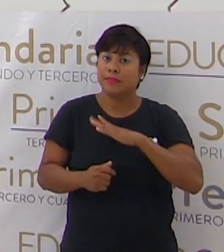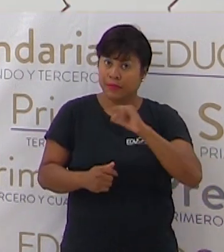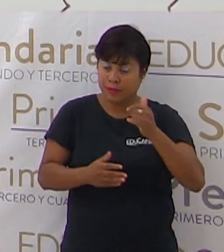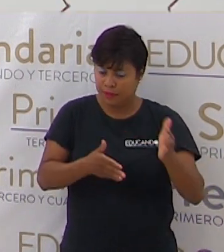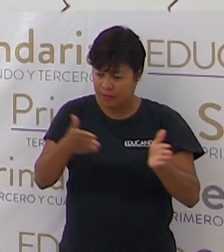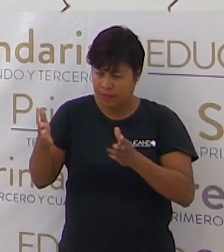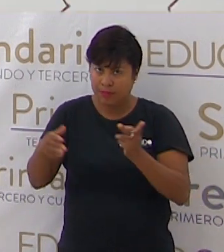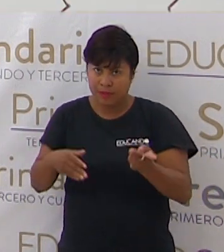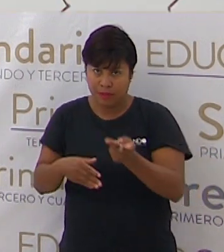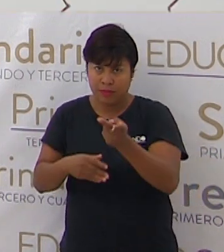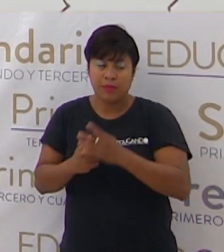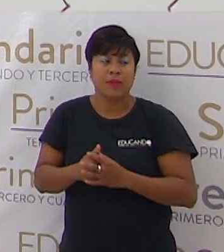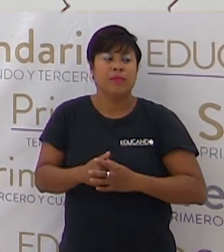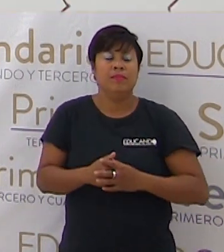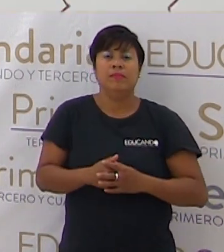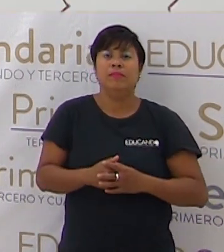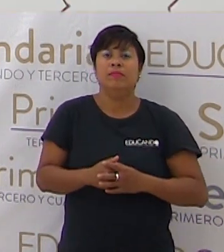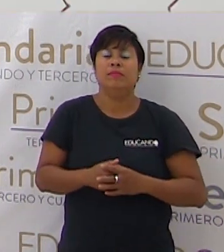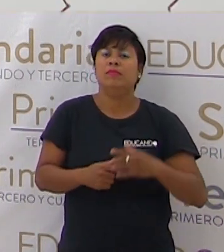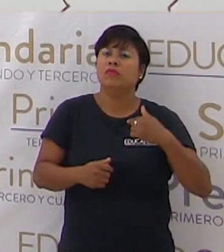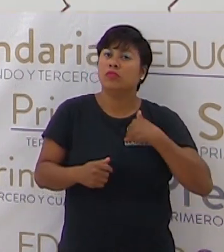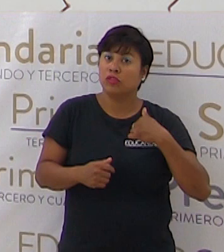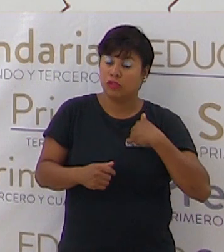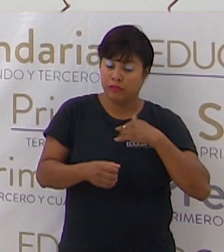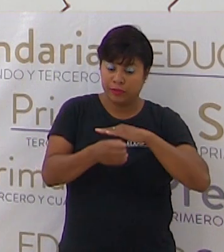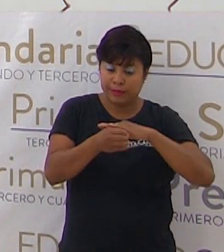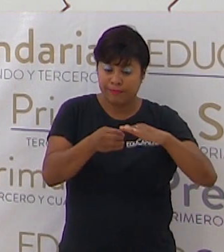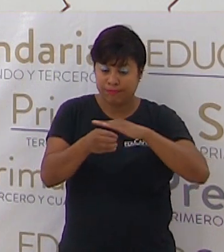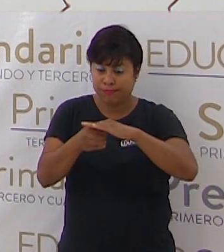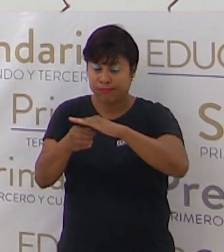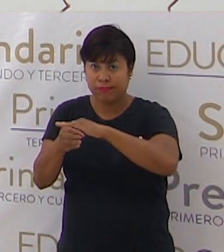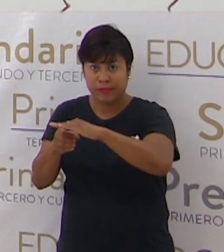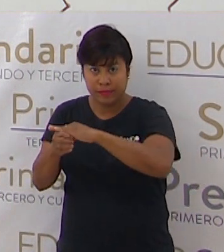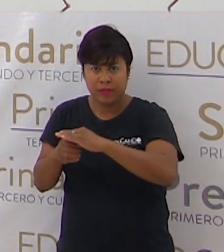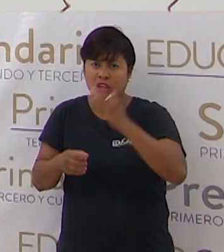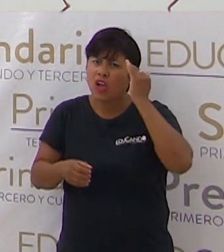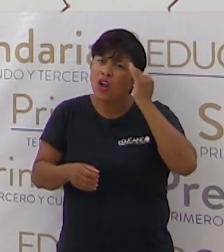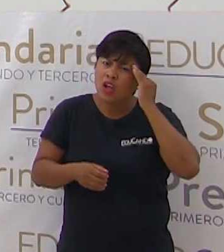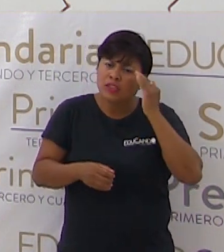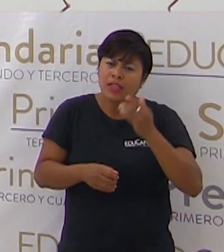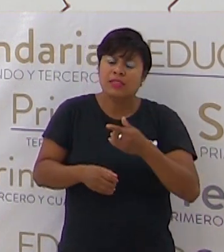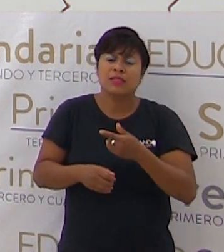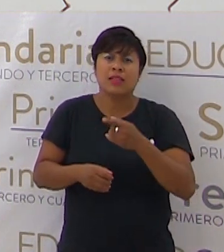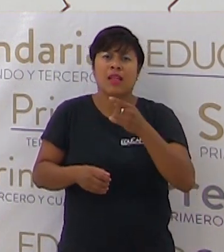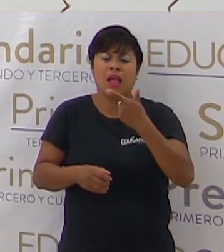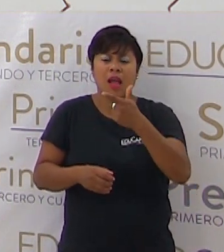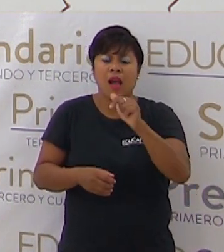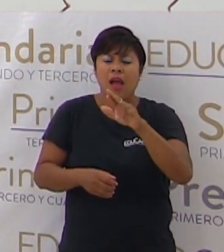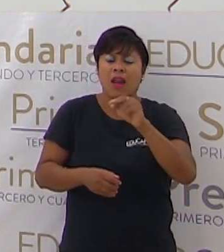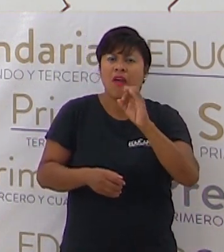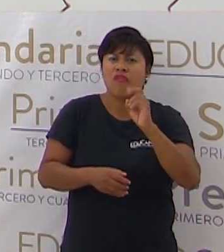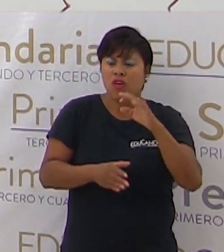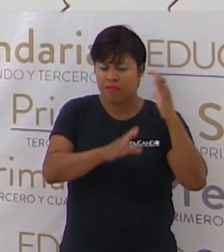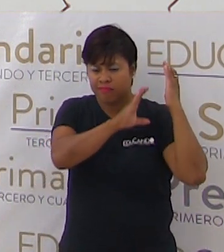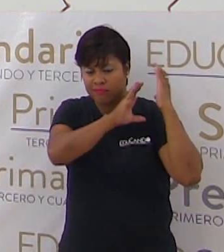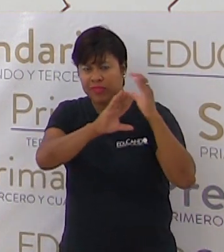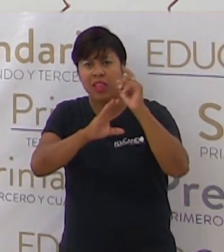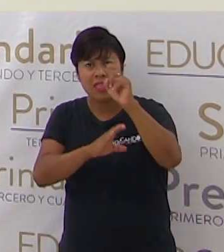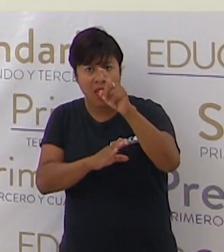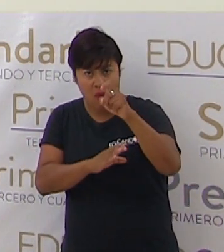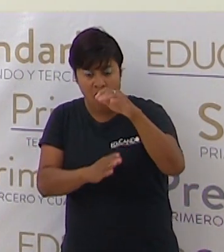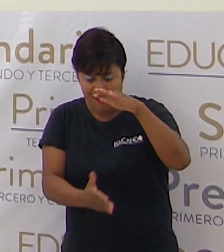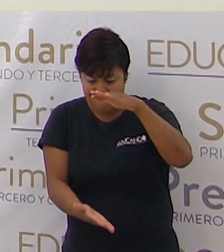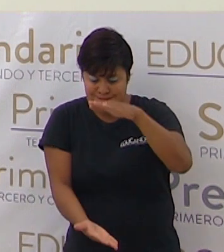otra pregunta. Yo lleno, ¿sí conoces un garrafón? ¿Sí, verdad? ¿Un garrafón de